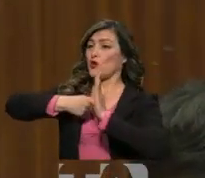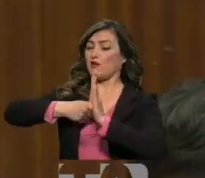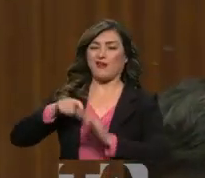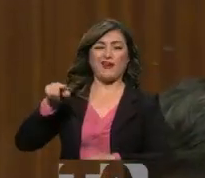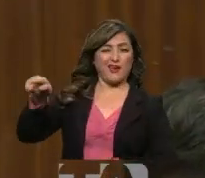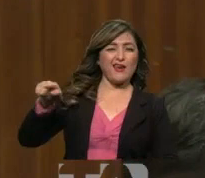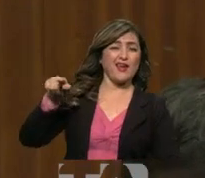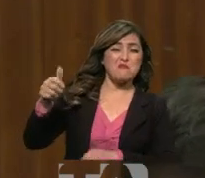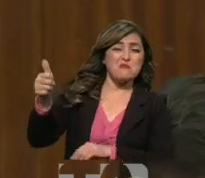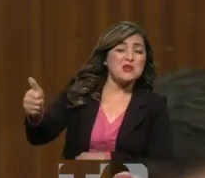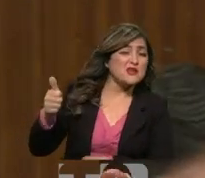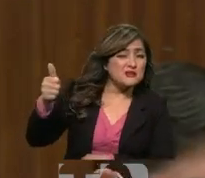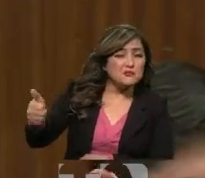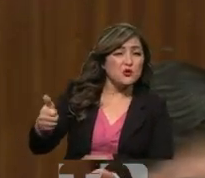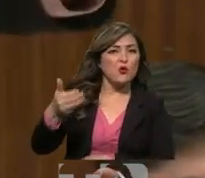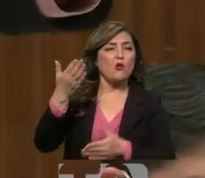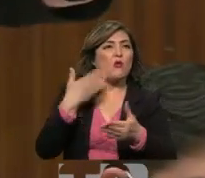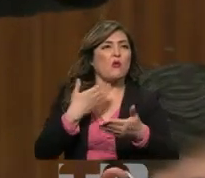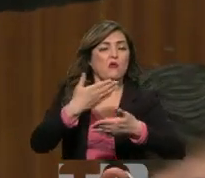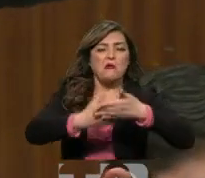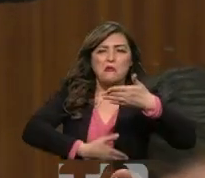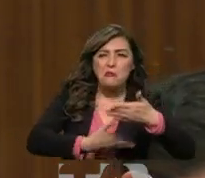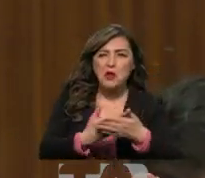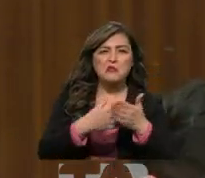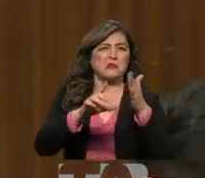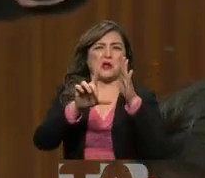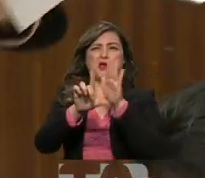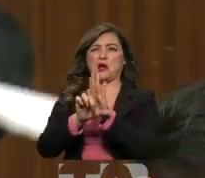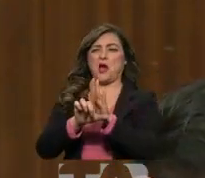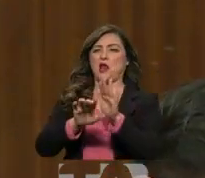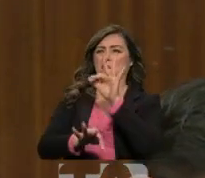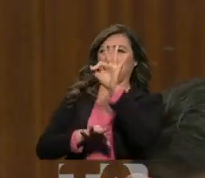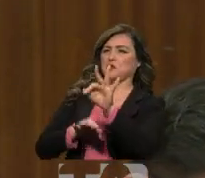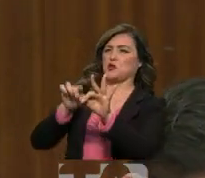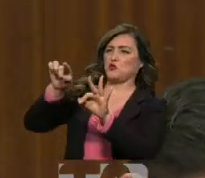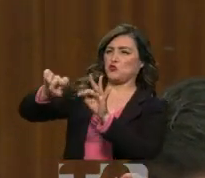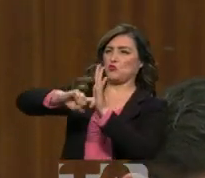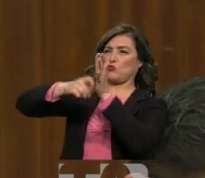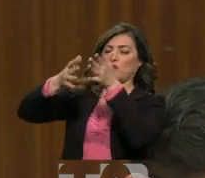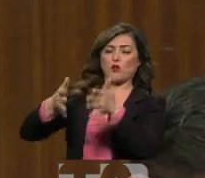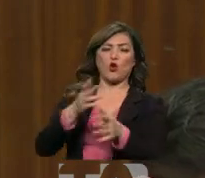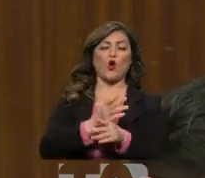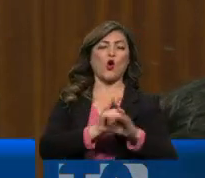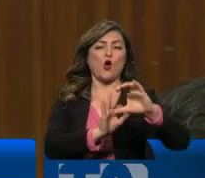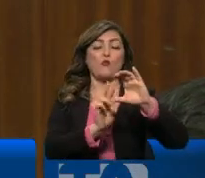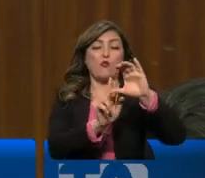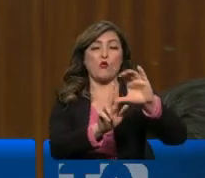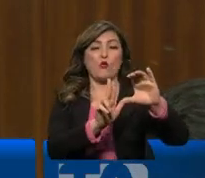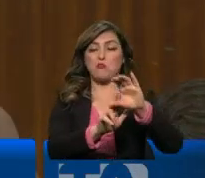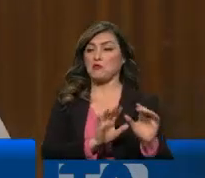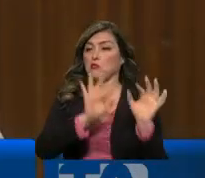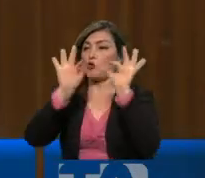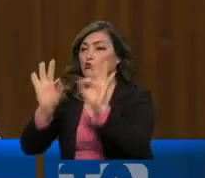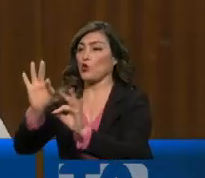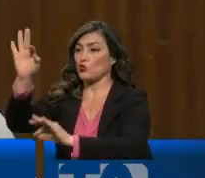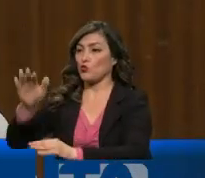más, no hay un acto legítimo, no hay una acción de personal, no hay una designación de del Consejo de Participación Ciudadana y Control